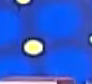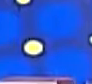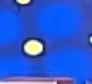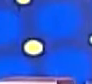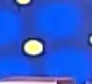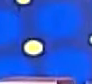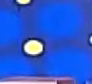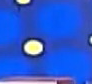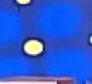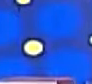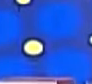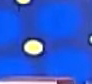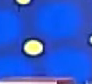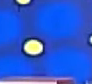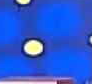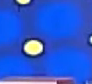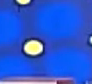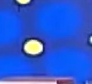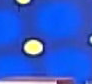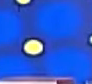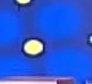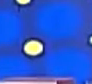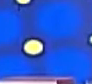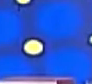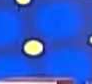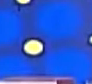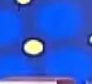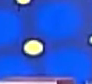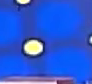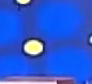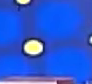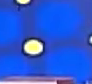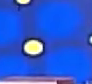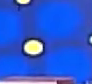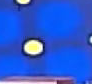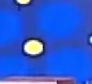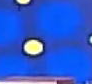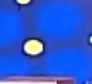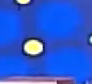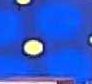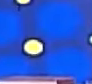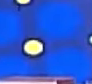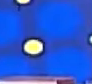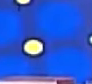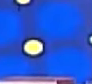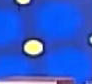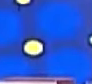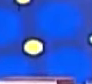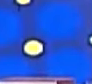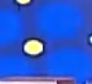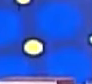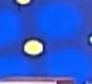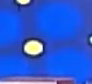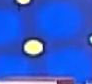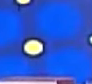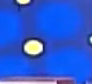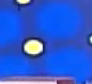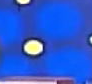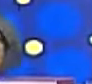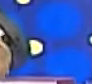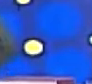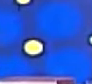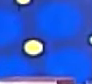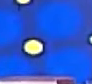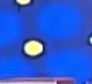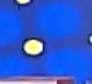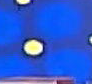poderosísimo, hacia el futuro. Yo hablé de 5 etapas. Bueno, yo puedo decir que con la entrega de